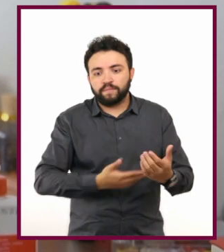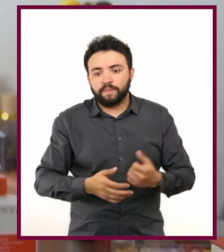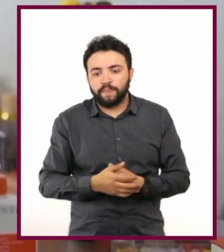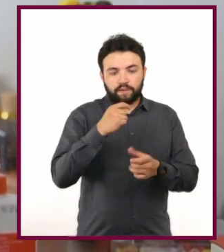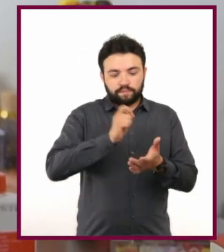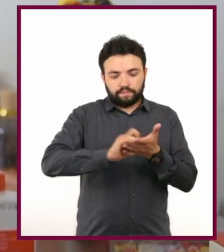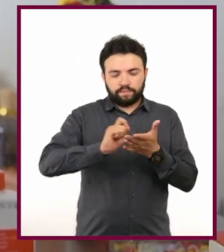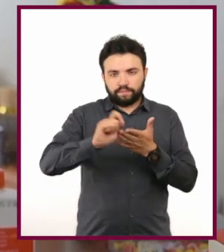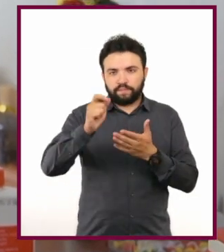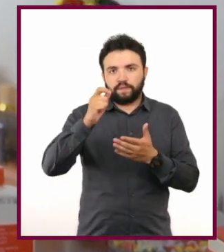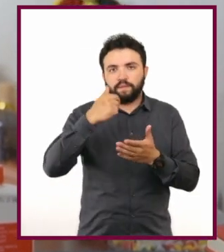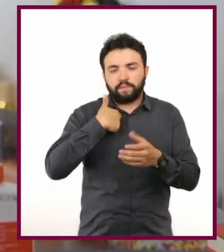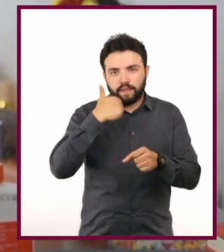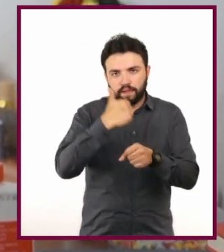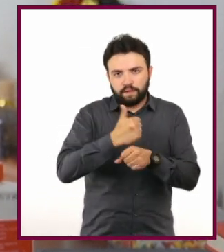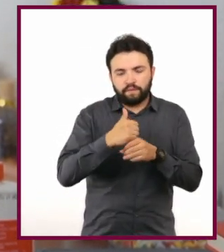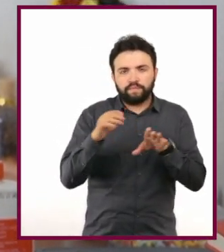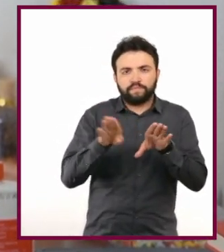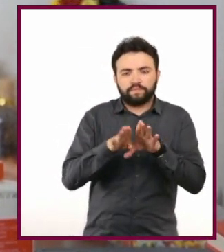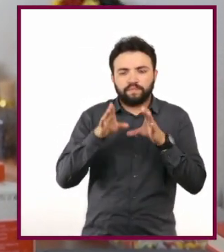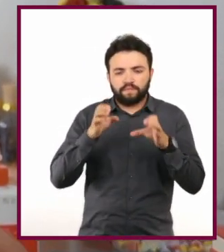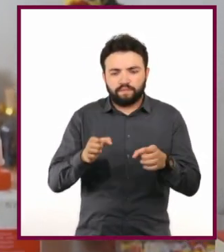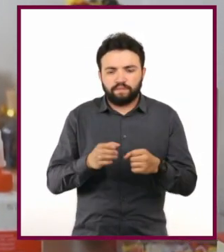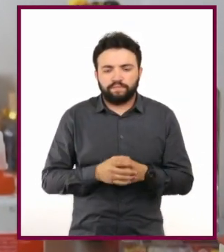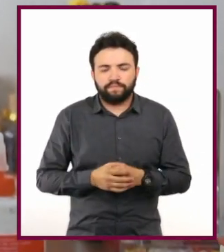Querida abuela, ¿cómo estás?